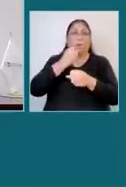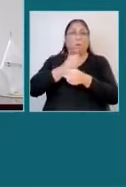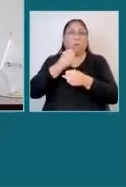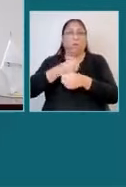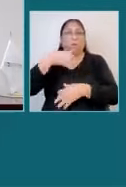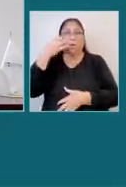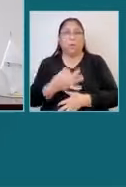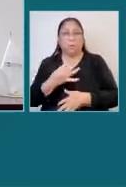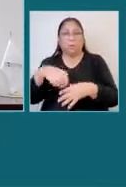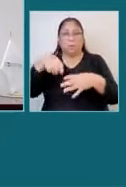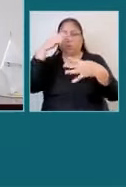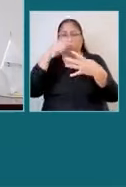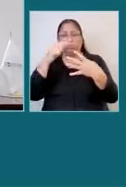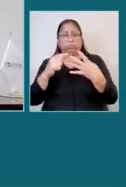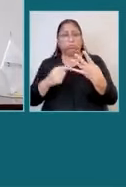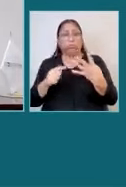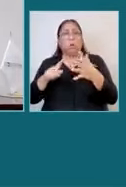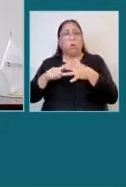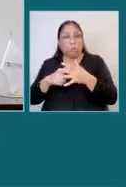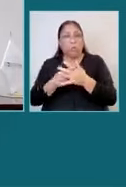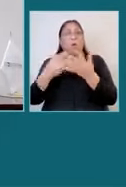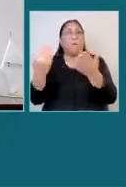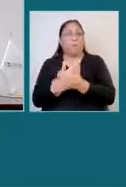y todo esto a través de los emprendimientos